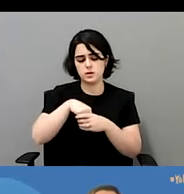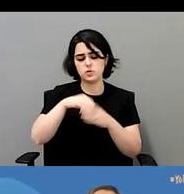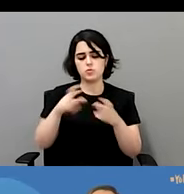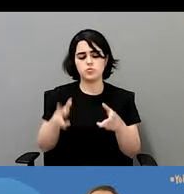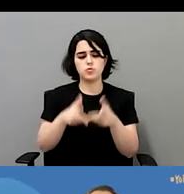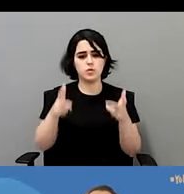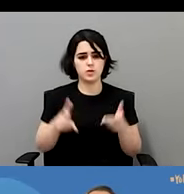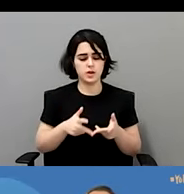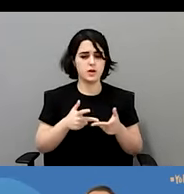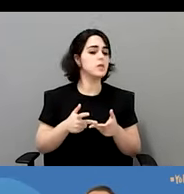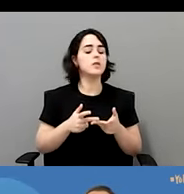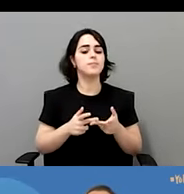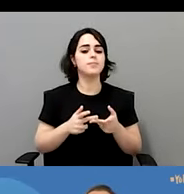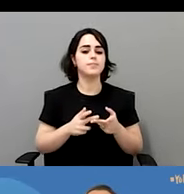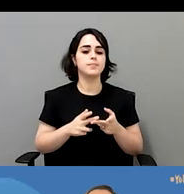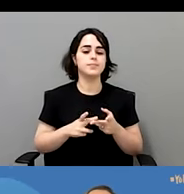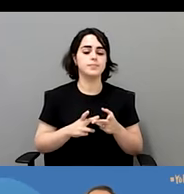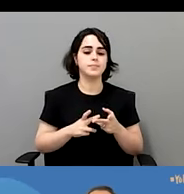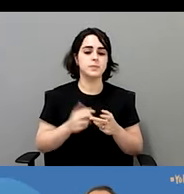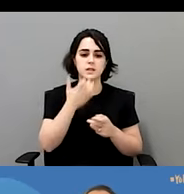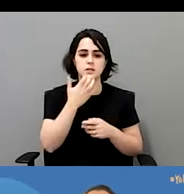Cuando yo me encontraba